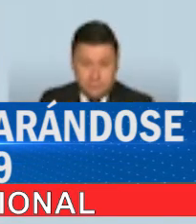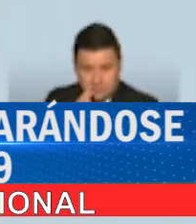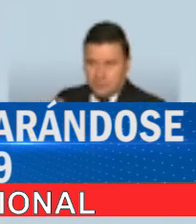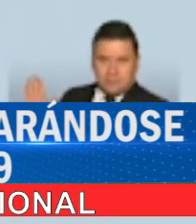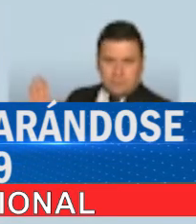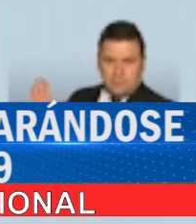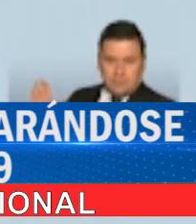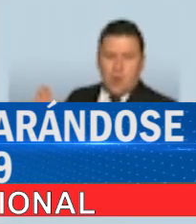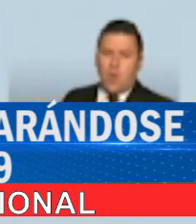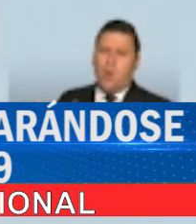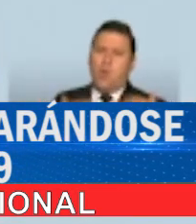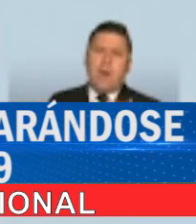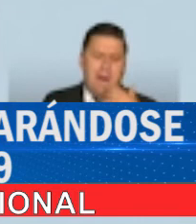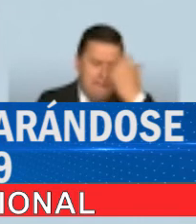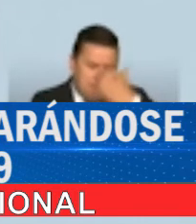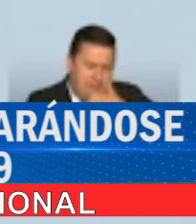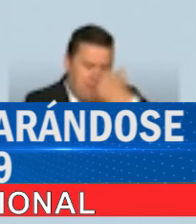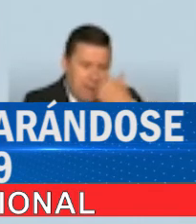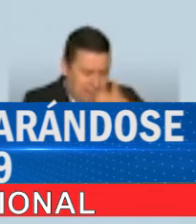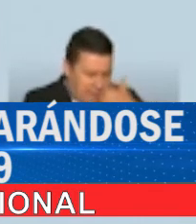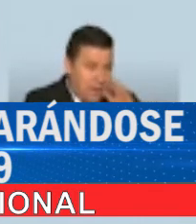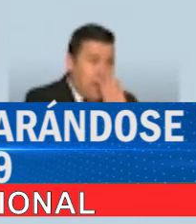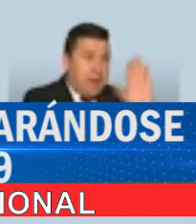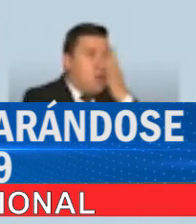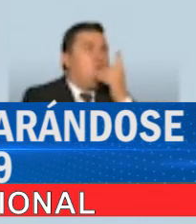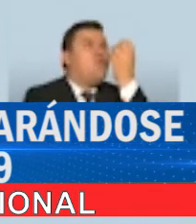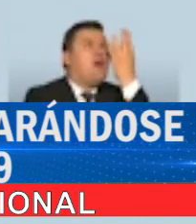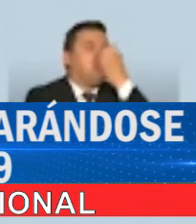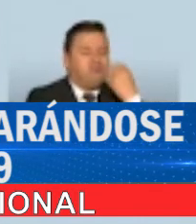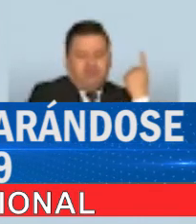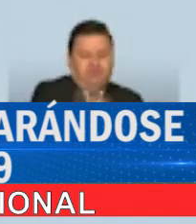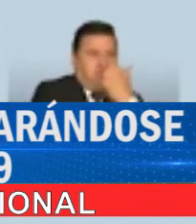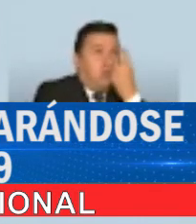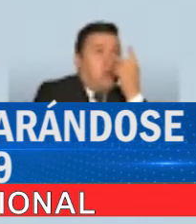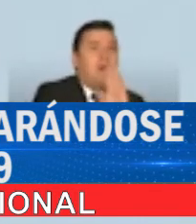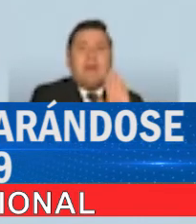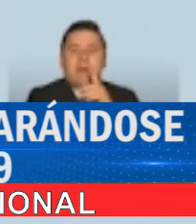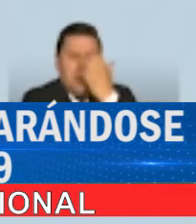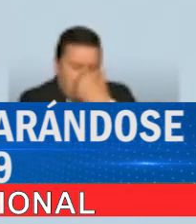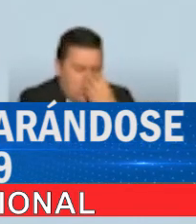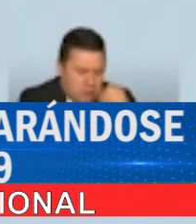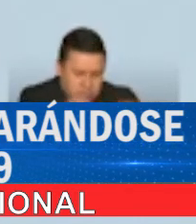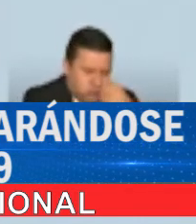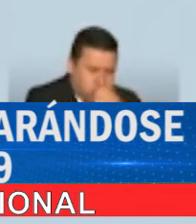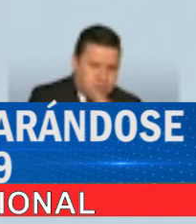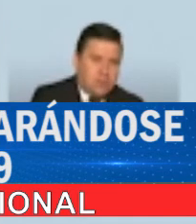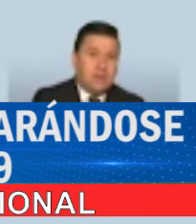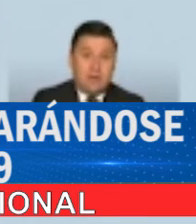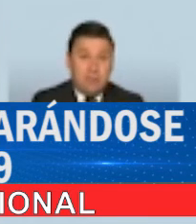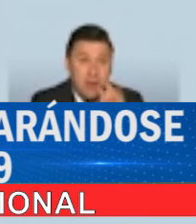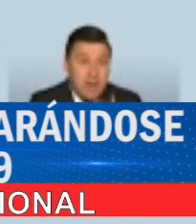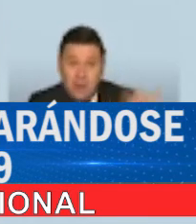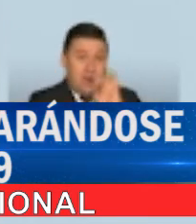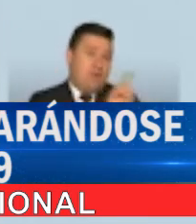la capacidad máxima de pruebas que puede hacer cada departamento. Como ven, la población no es tan simétrica